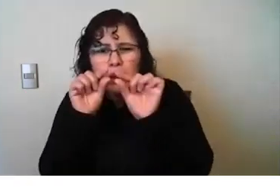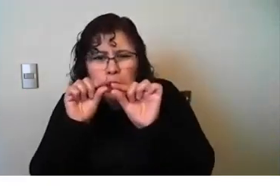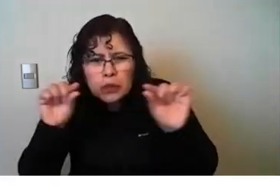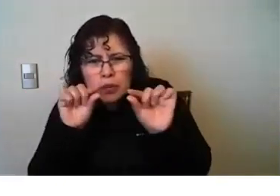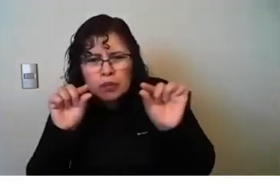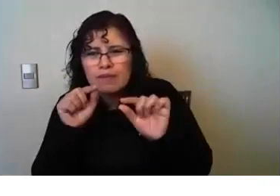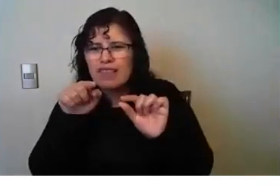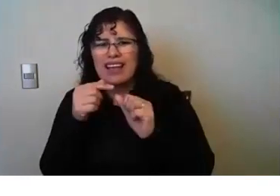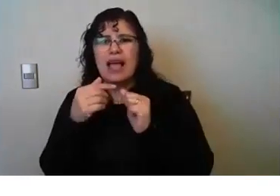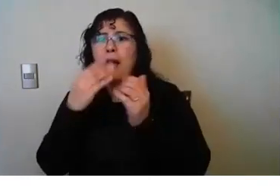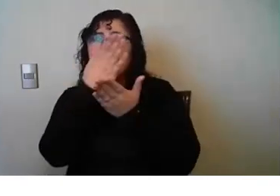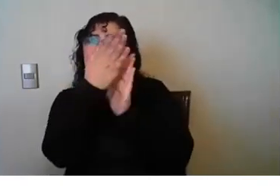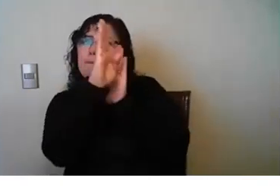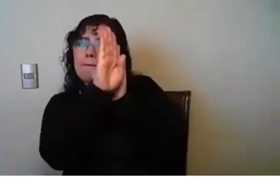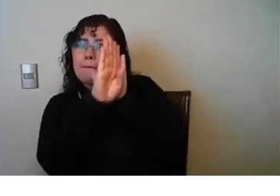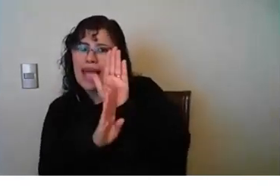cerebral media.